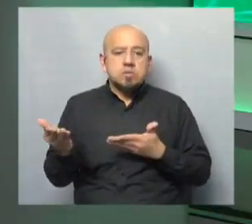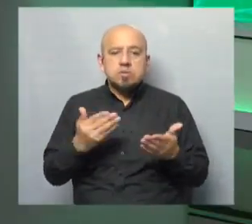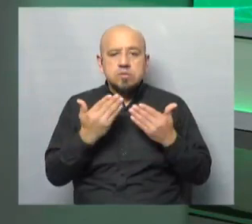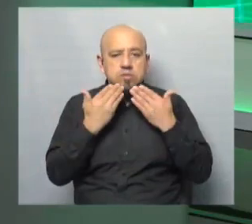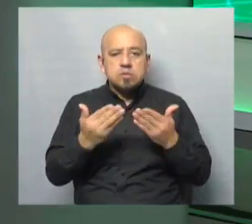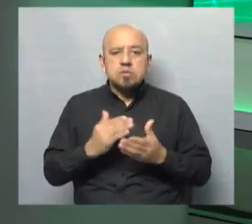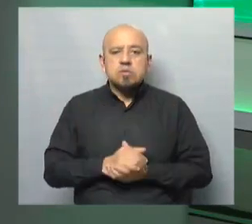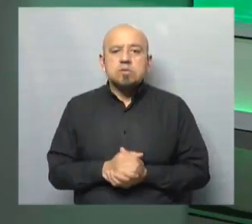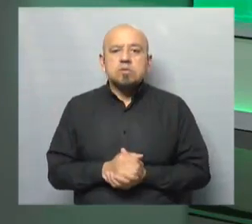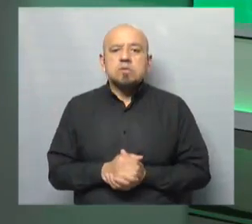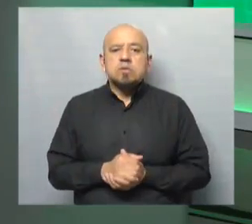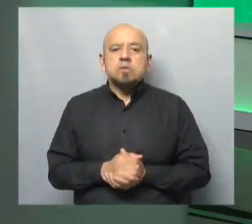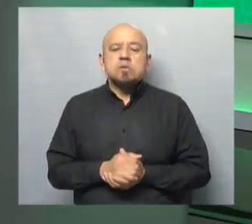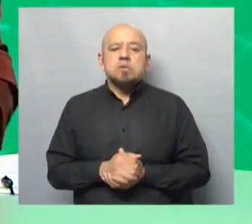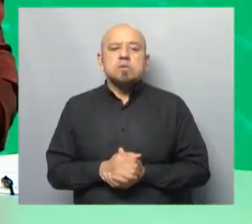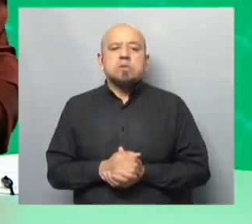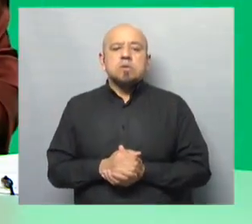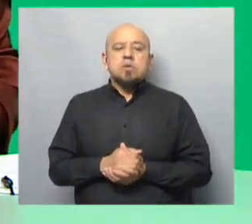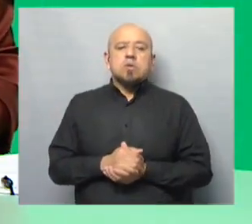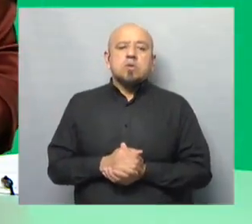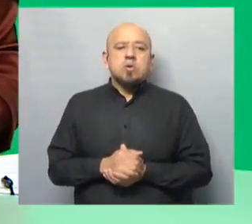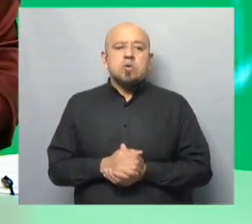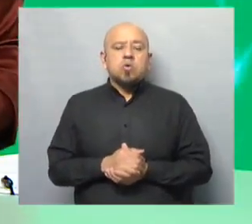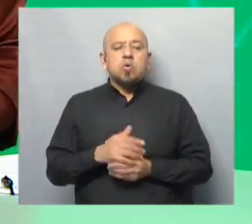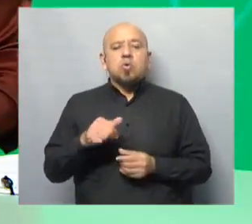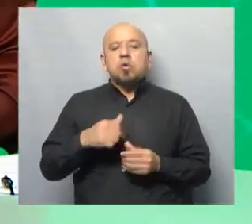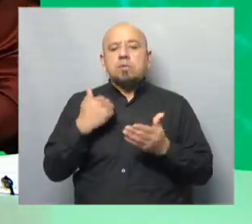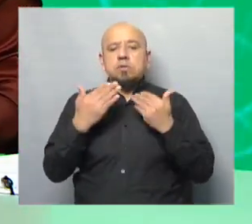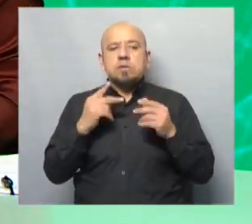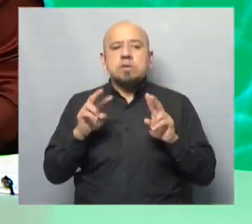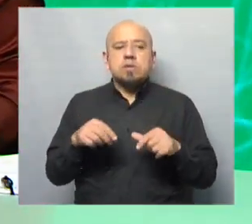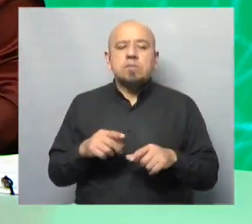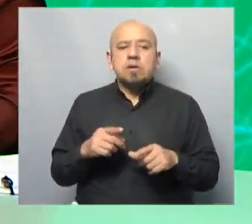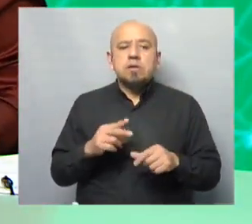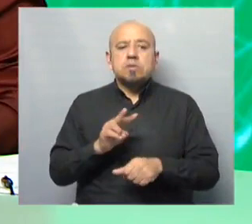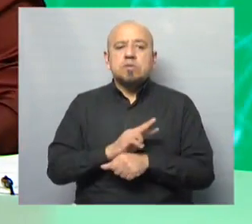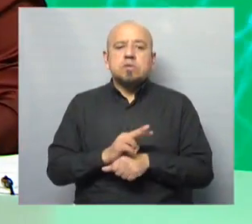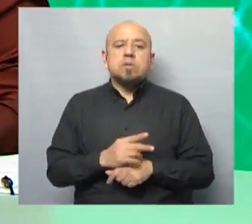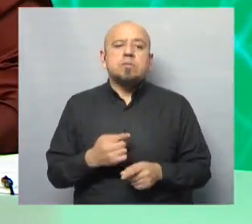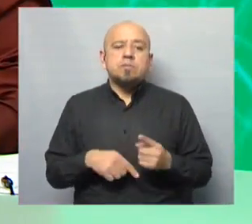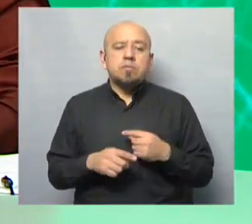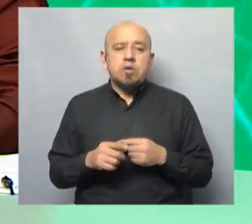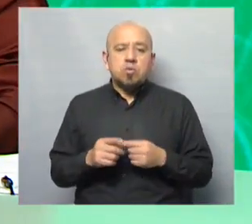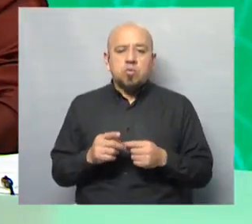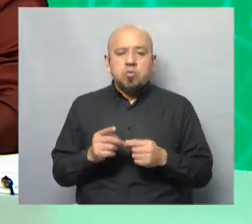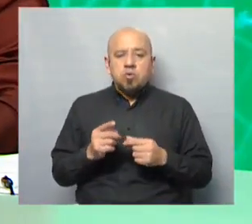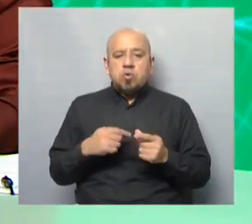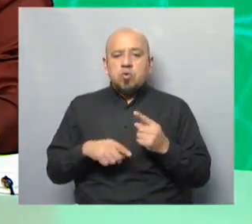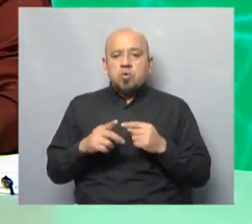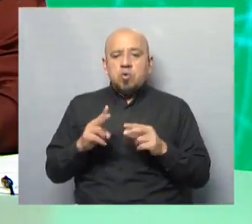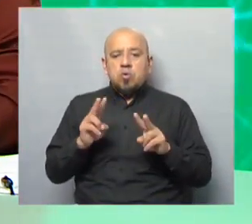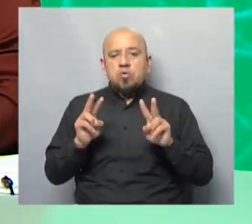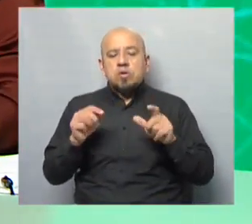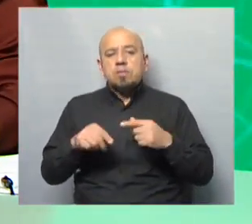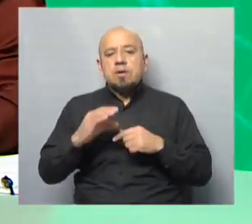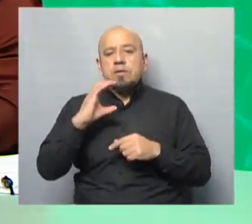por estar gracias te hablaremos hoy mucho de temas vinculados a la seguridad pero no podemos empezar por un asunto que no sea la renuncia del bis